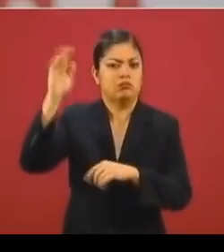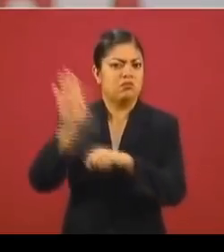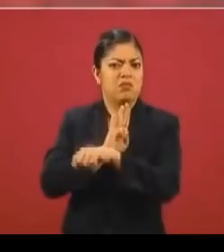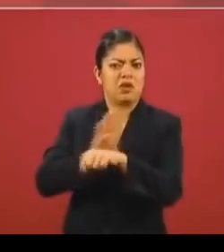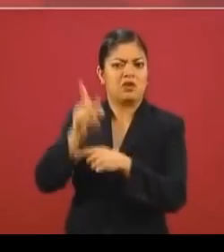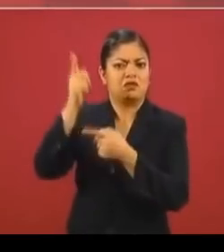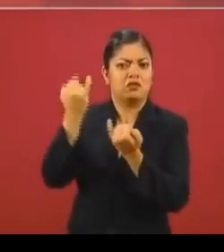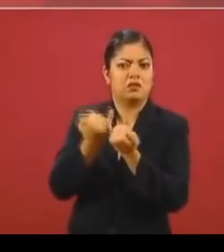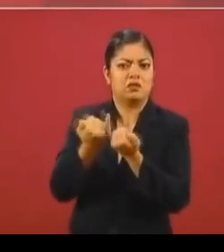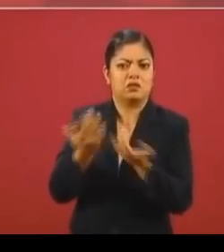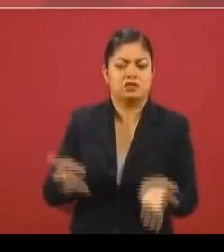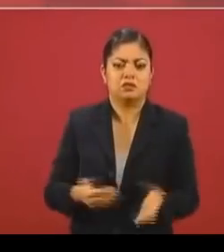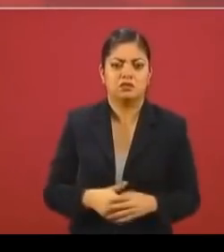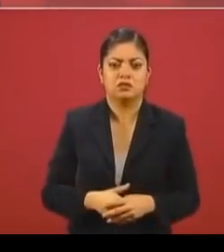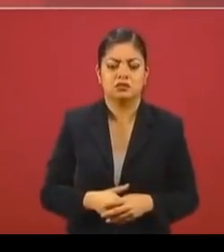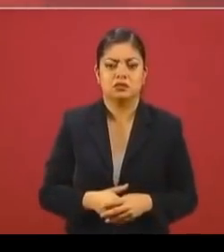los